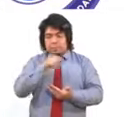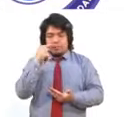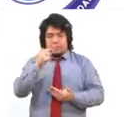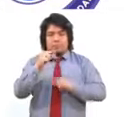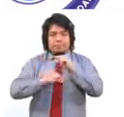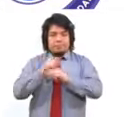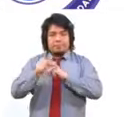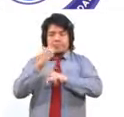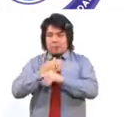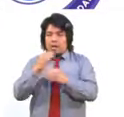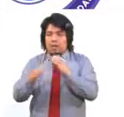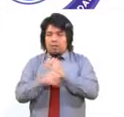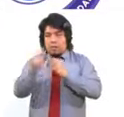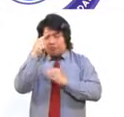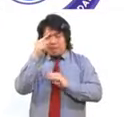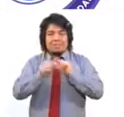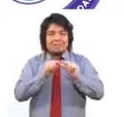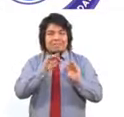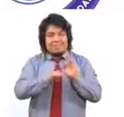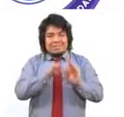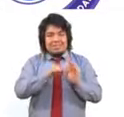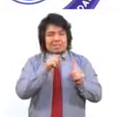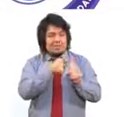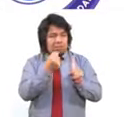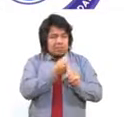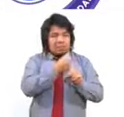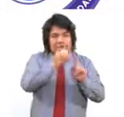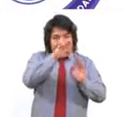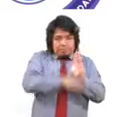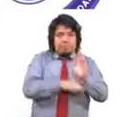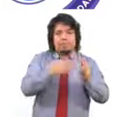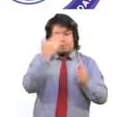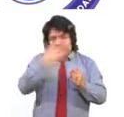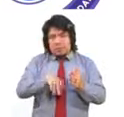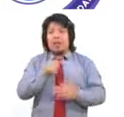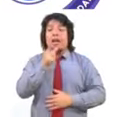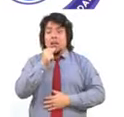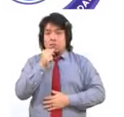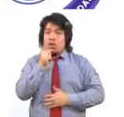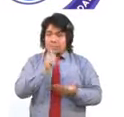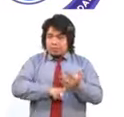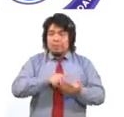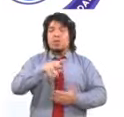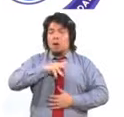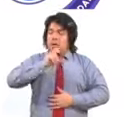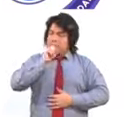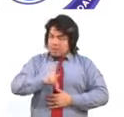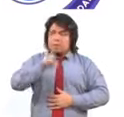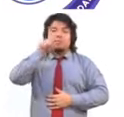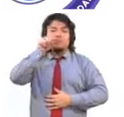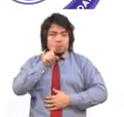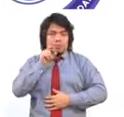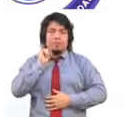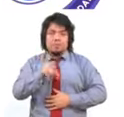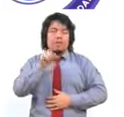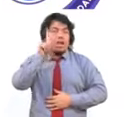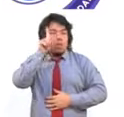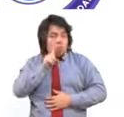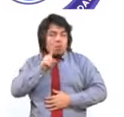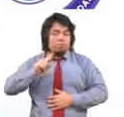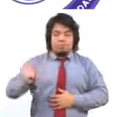acciones para terminar con la violencia que sucede también dentro de la policía hacia las mujeres en general y las mujeres policías